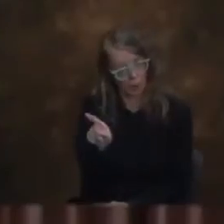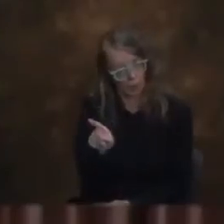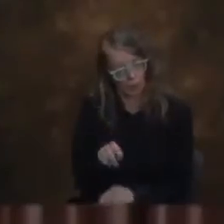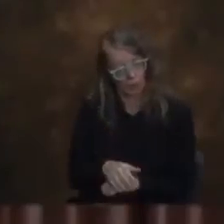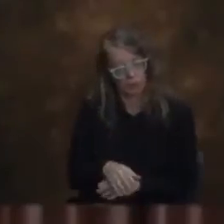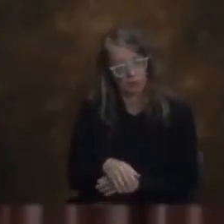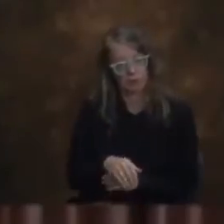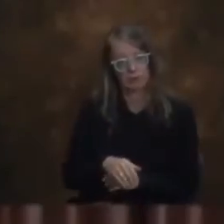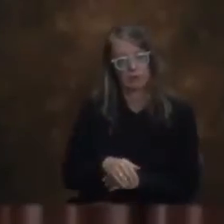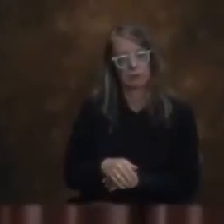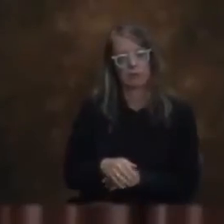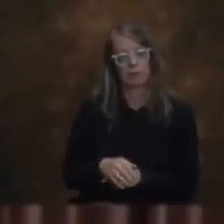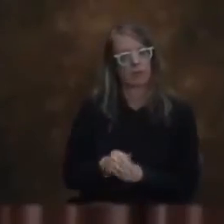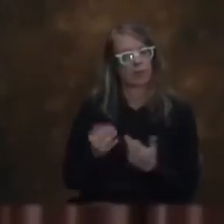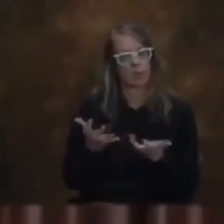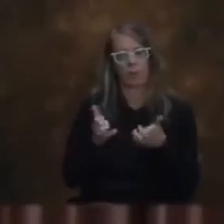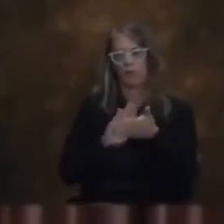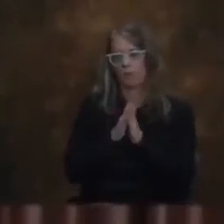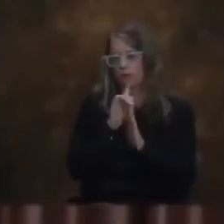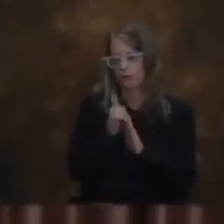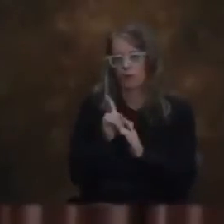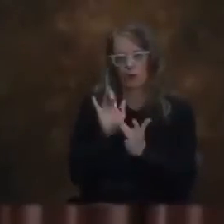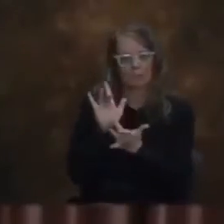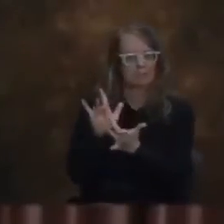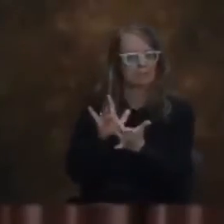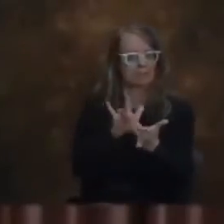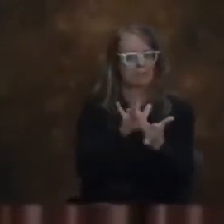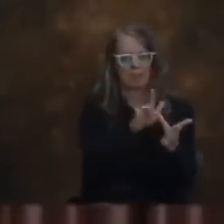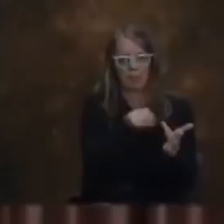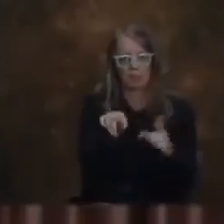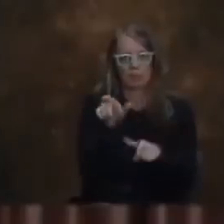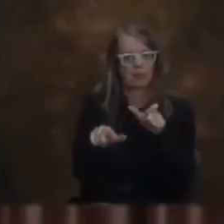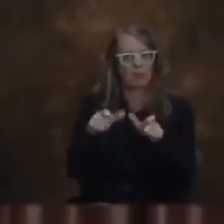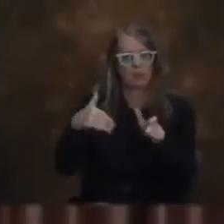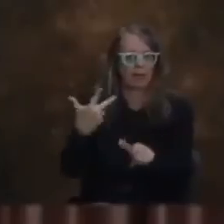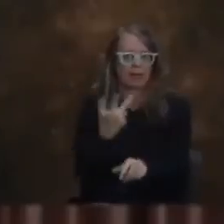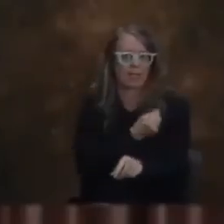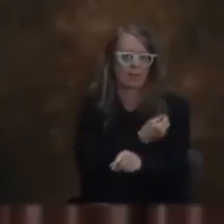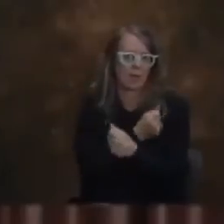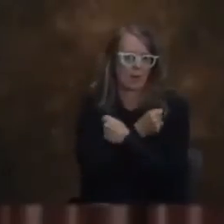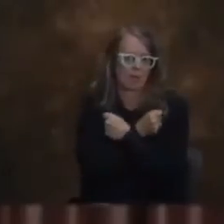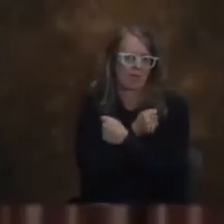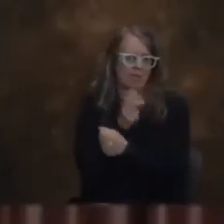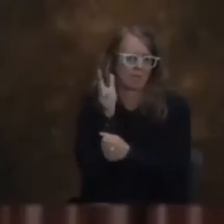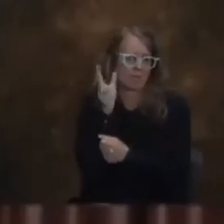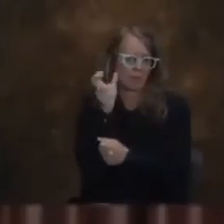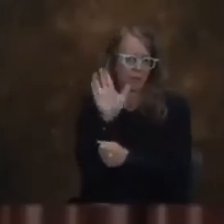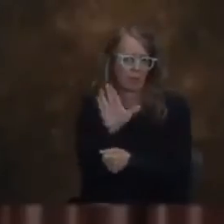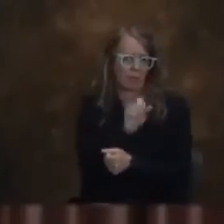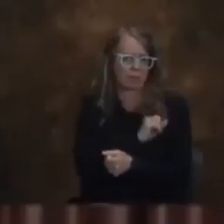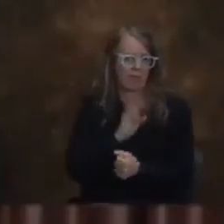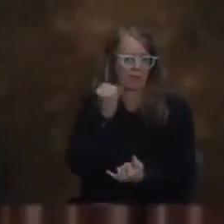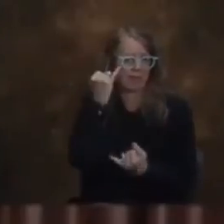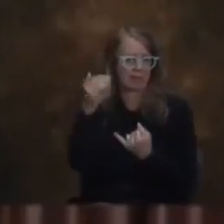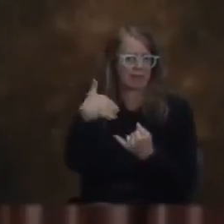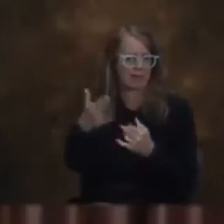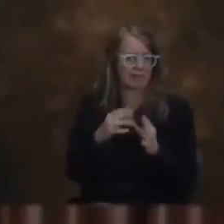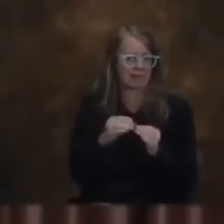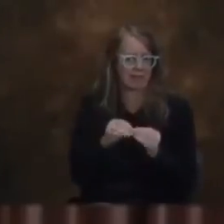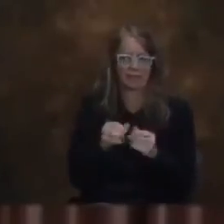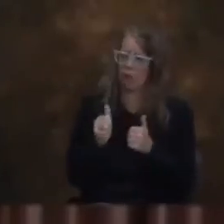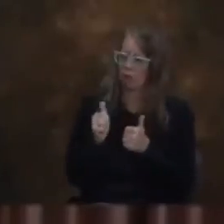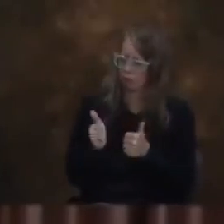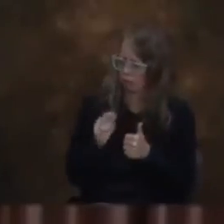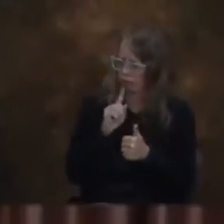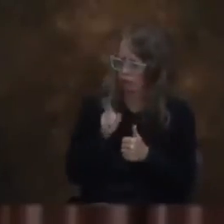estamos haciendo todo lo posible para alcanzar a estas personas así que quisiera escuchar del personal sobre esto en la próxima reunión si